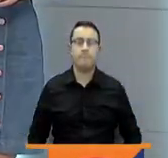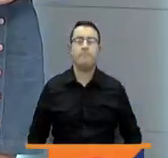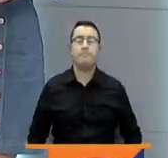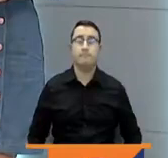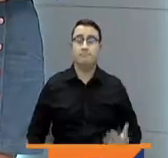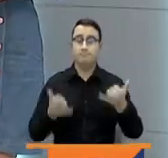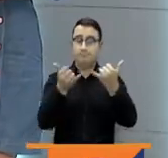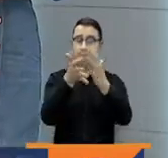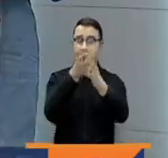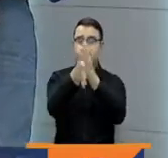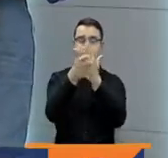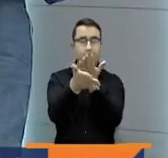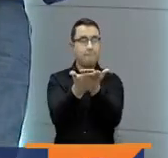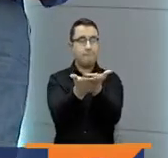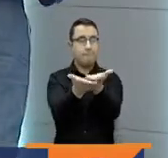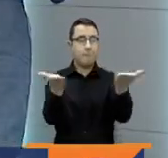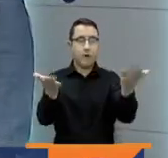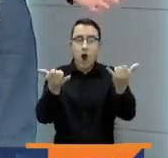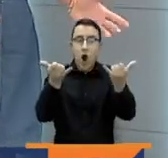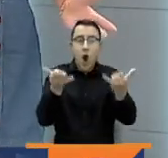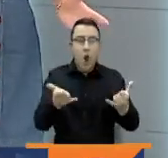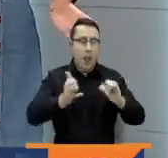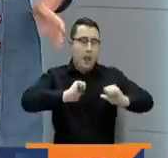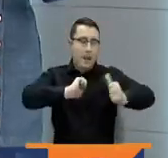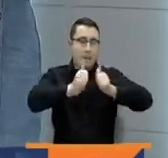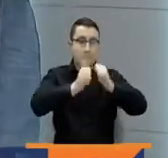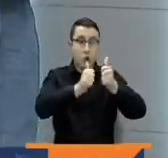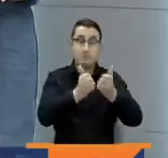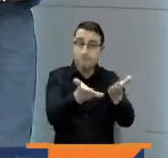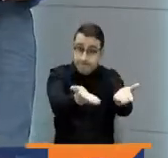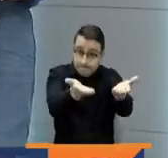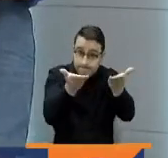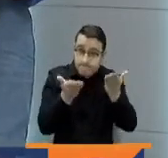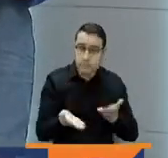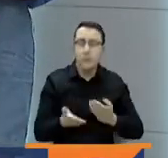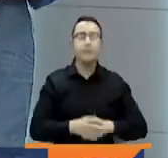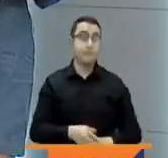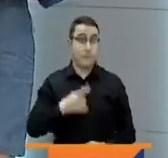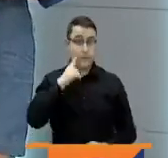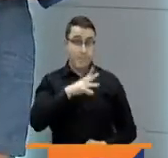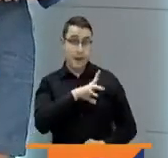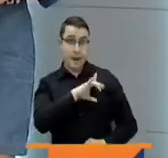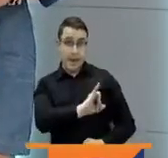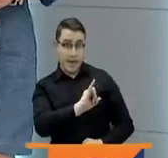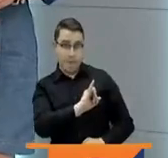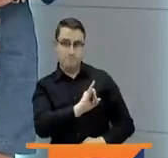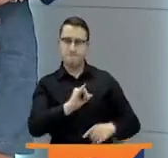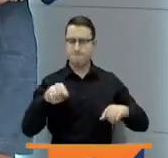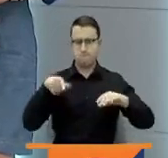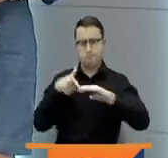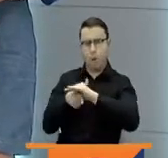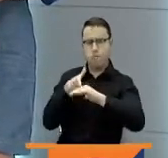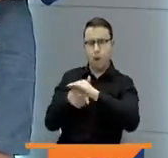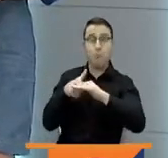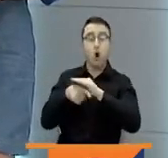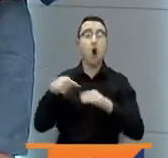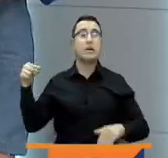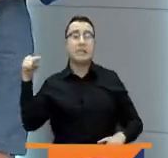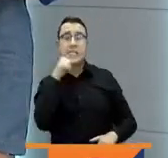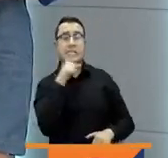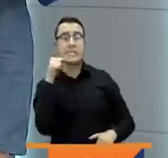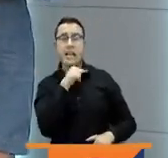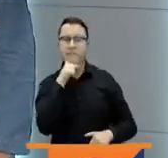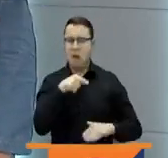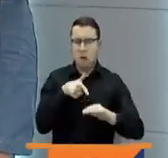De compartir con todos ustedes la actualidad deportiva. Bienvenidos. Deportivo Cali goleó como visitante a Santa Fe en la final de ida de la